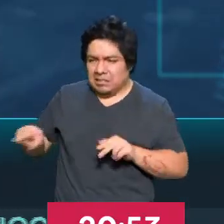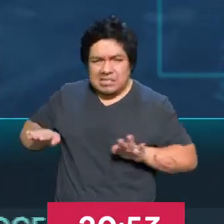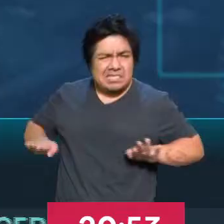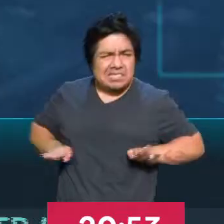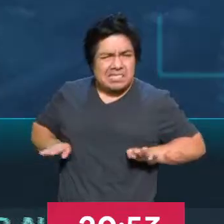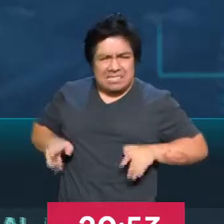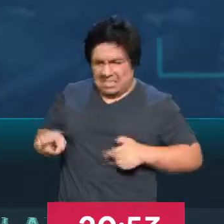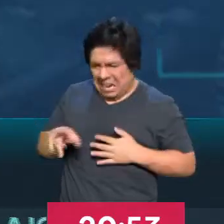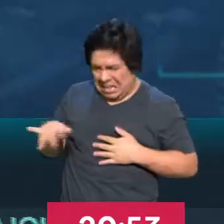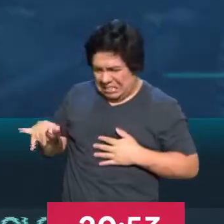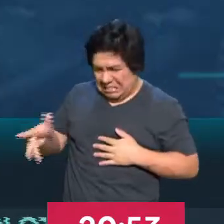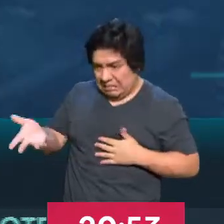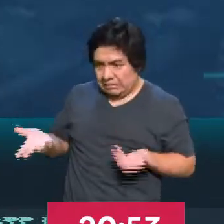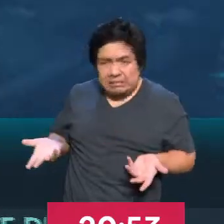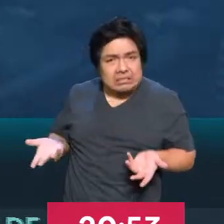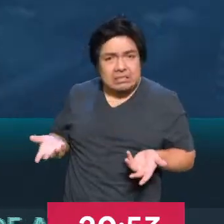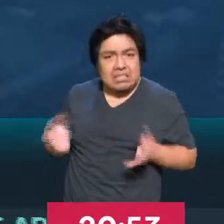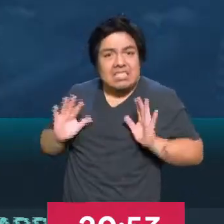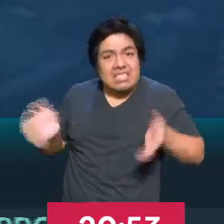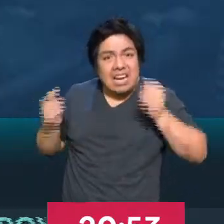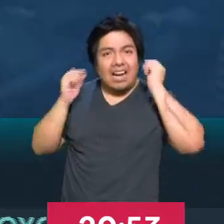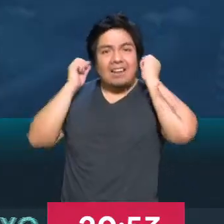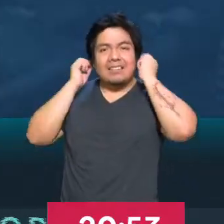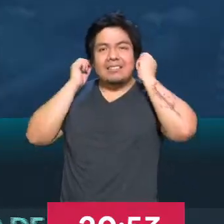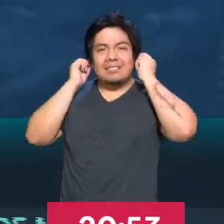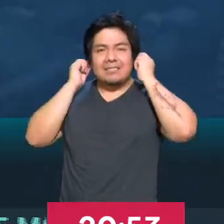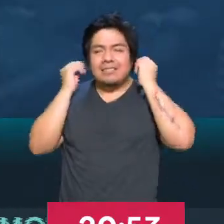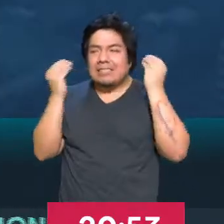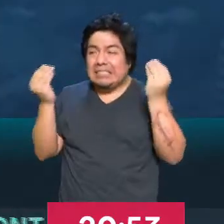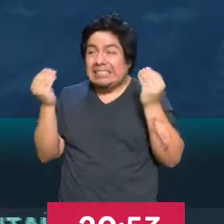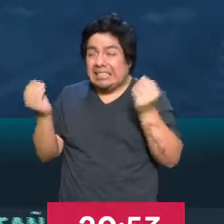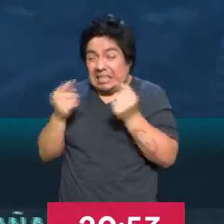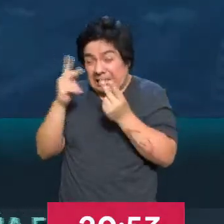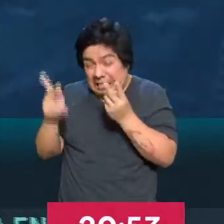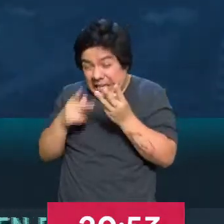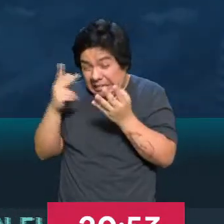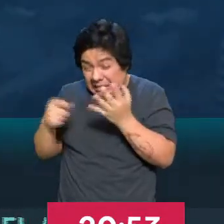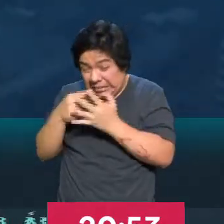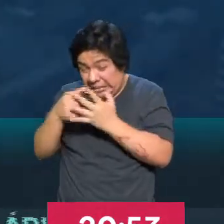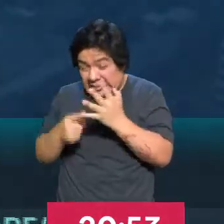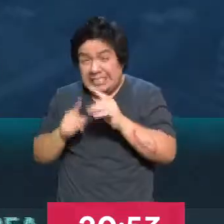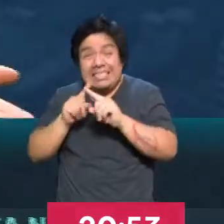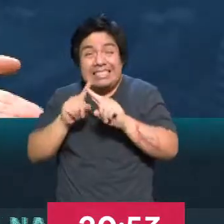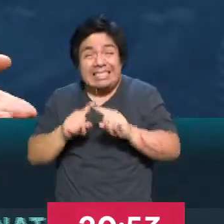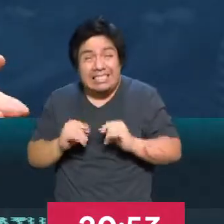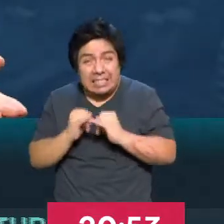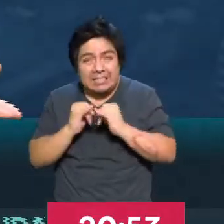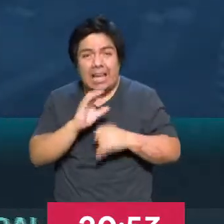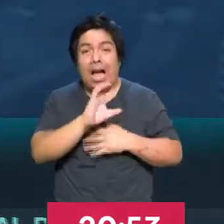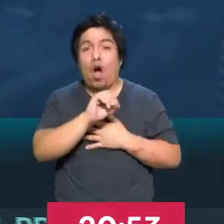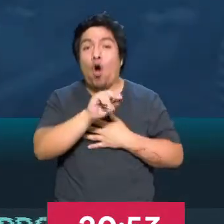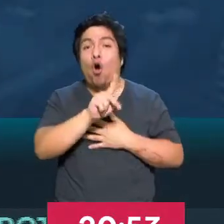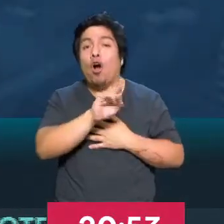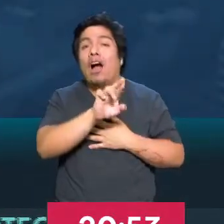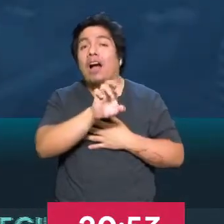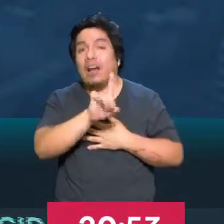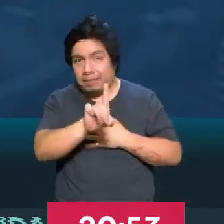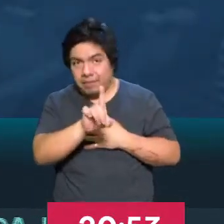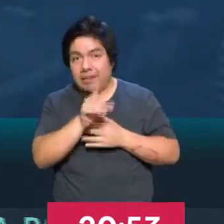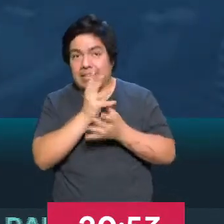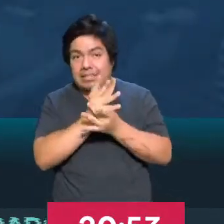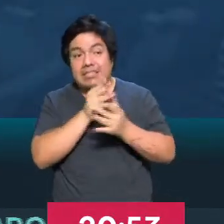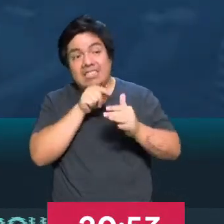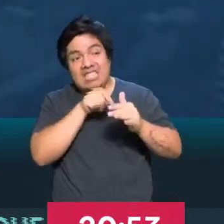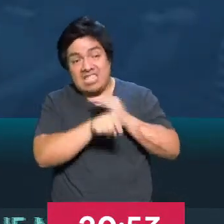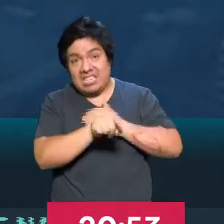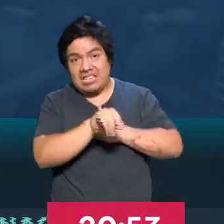esta manera, a pesar de que ya hubo tantas instancias que se han pronunciado, porque CONAPRED determinó discriminación agravada en mi